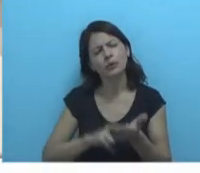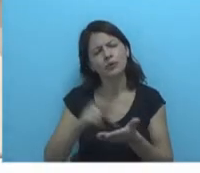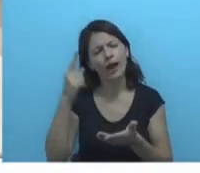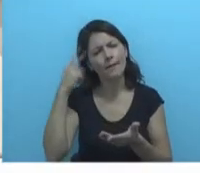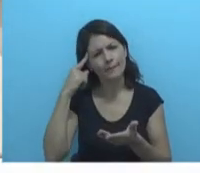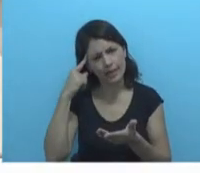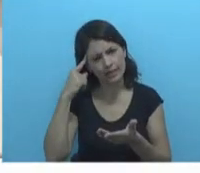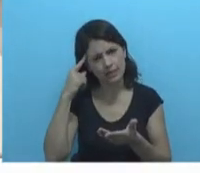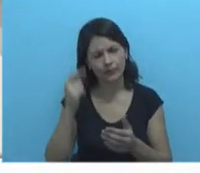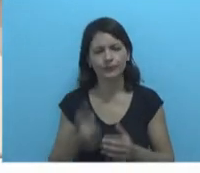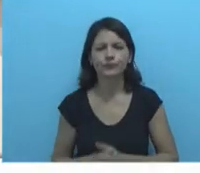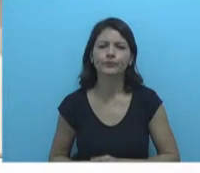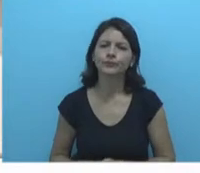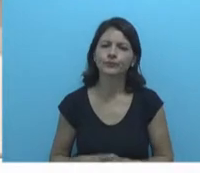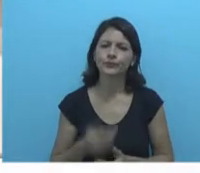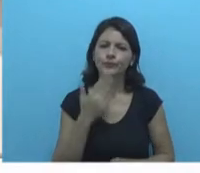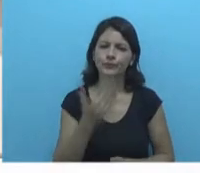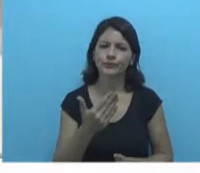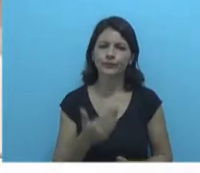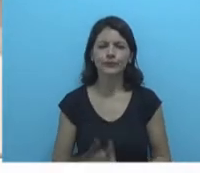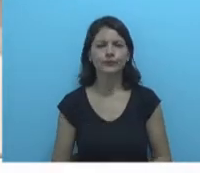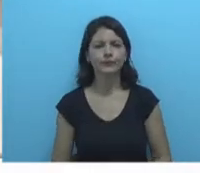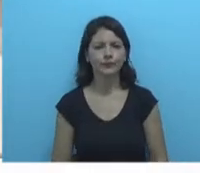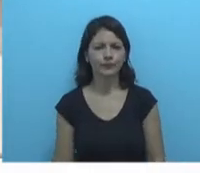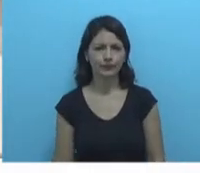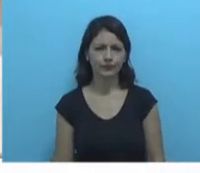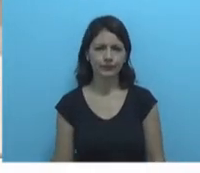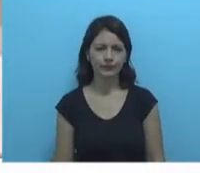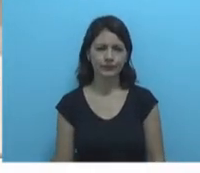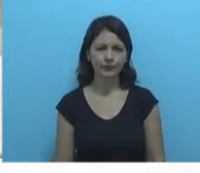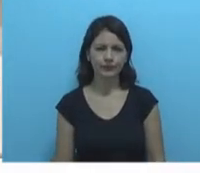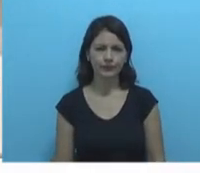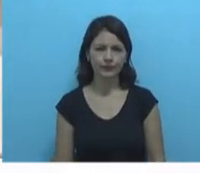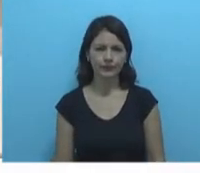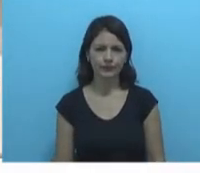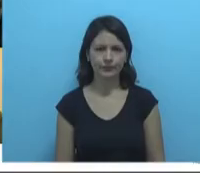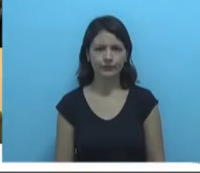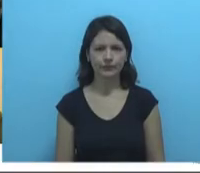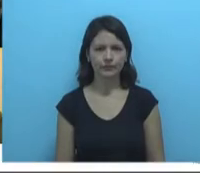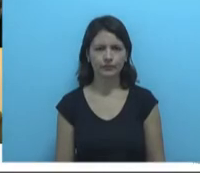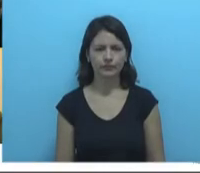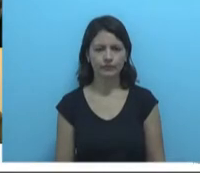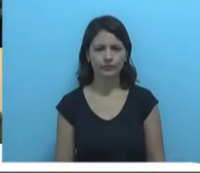Presidente. Muchas gracias, diputado Puyaro. Tiene la palabra el